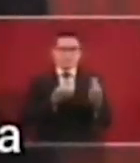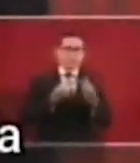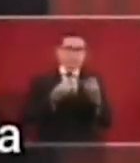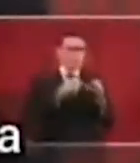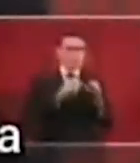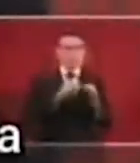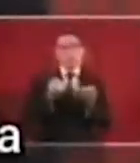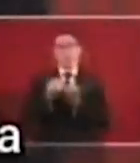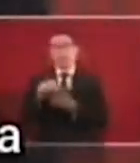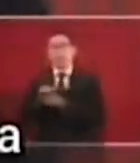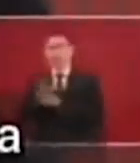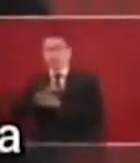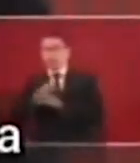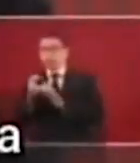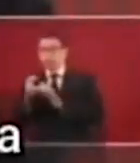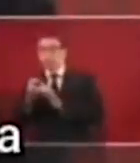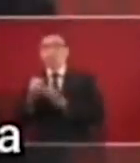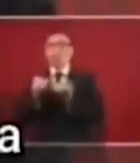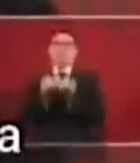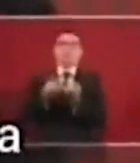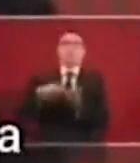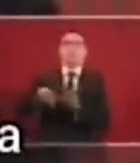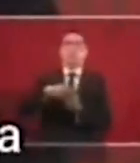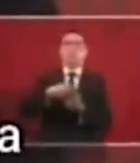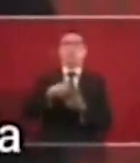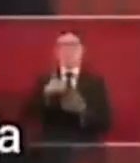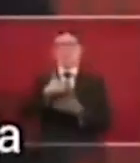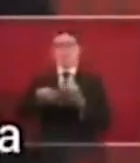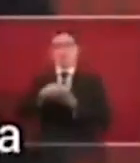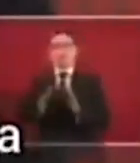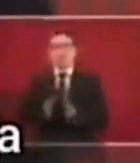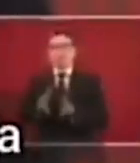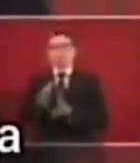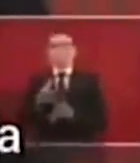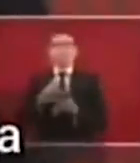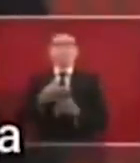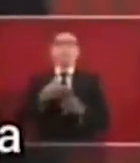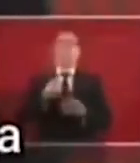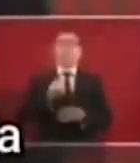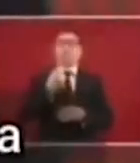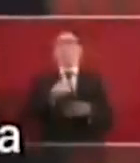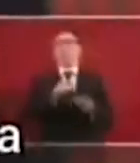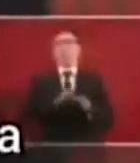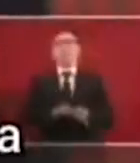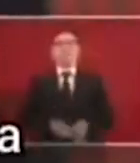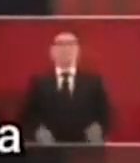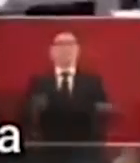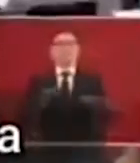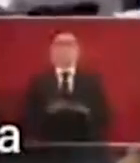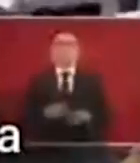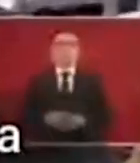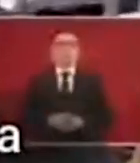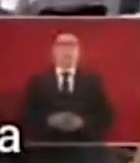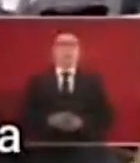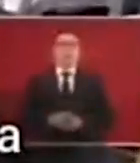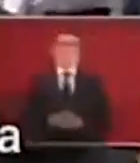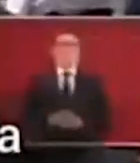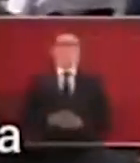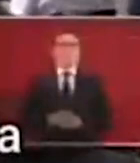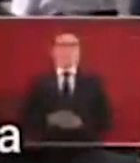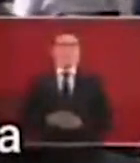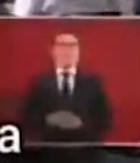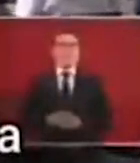y reactivar la economía y algo que es importantísimo el qué